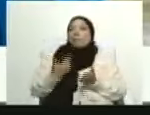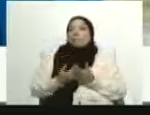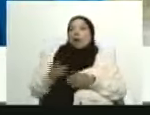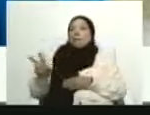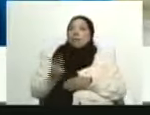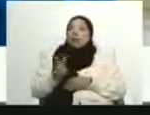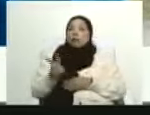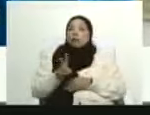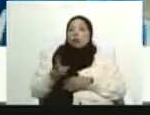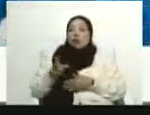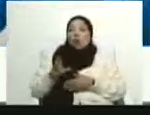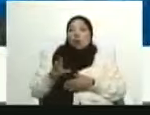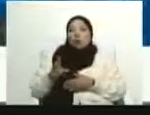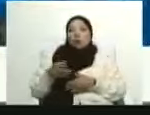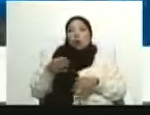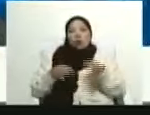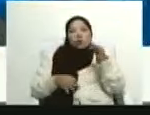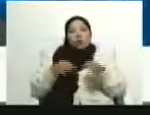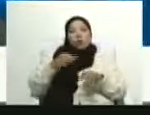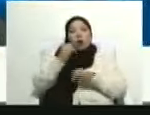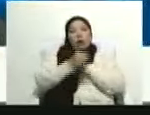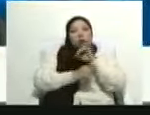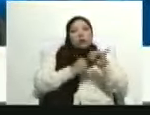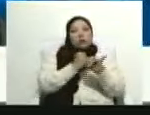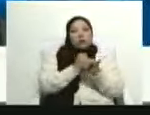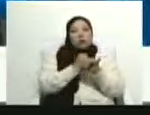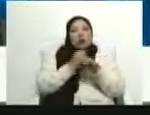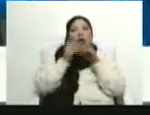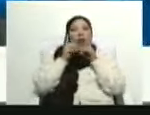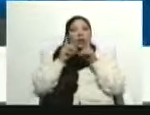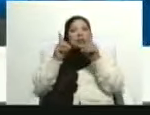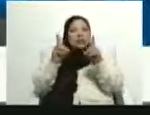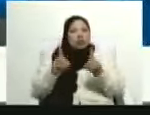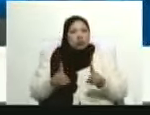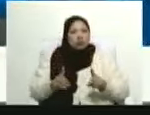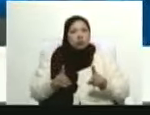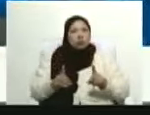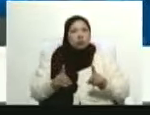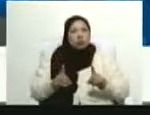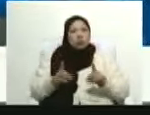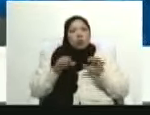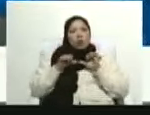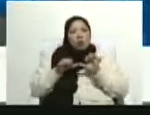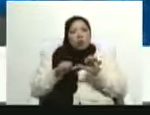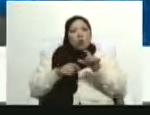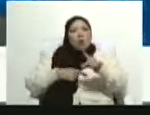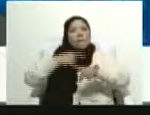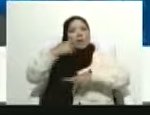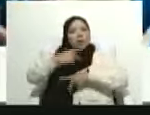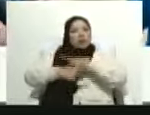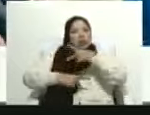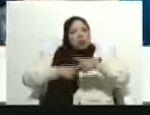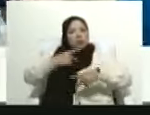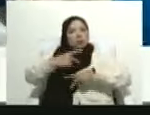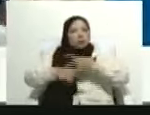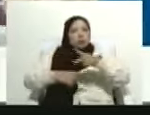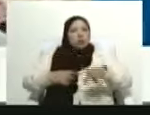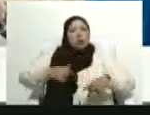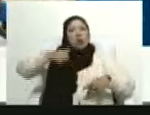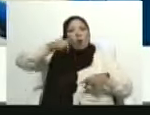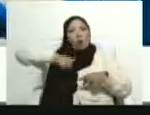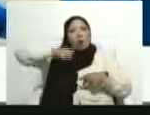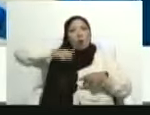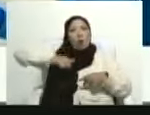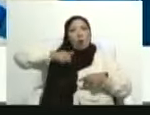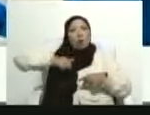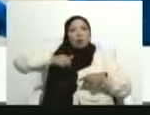no le fueron entregadas a la Corte. A partir de allí la Corte decidió continuar con el proceso, y el día de hoy,